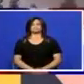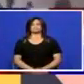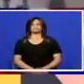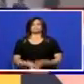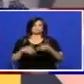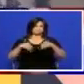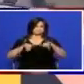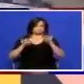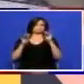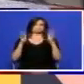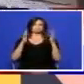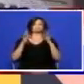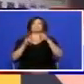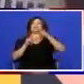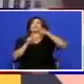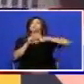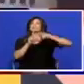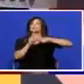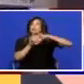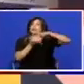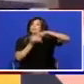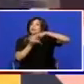Los salarios